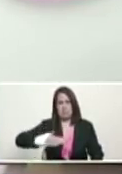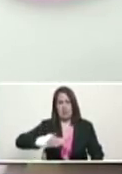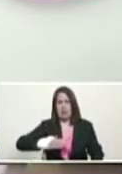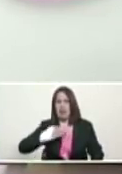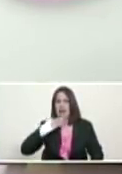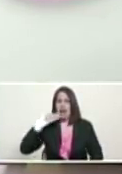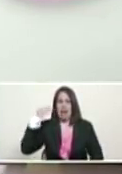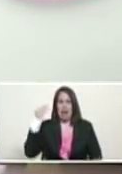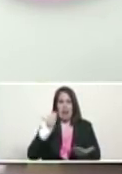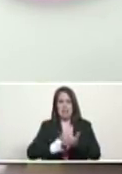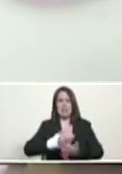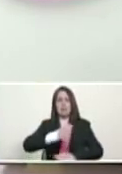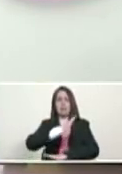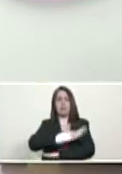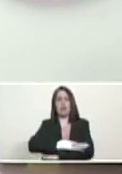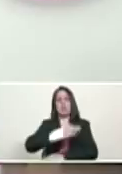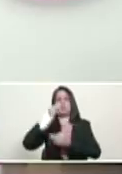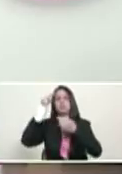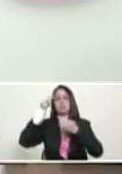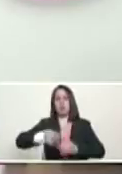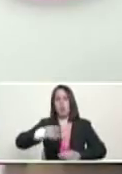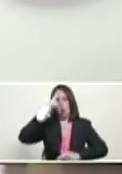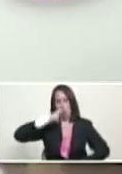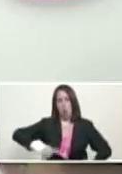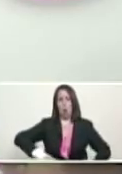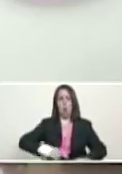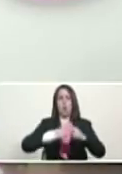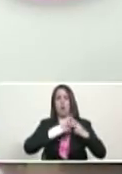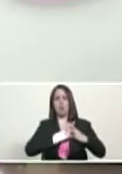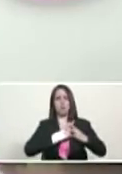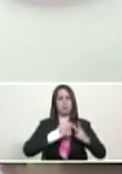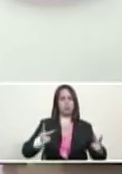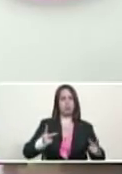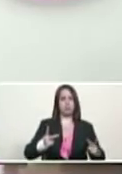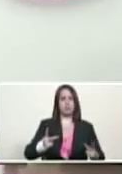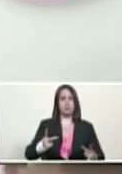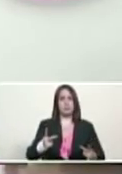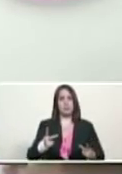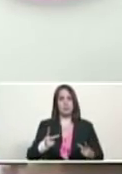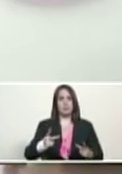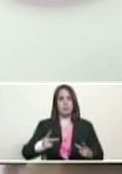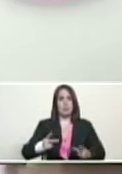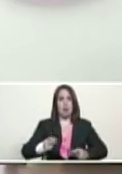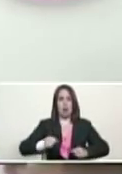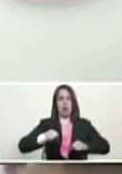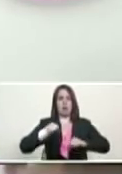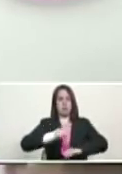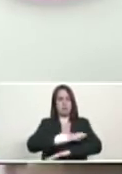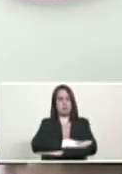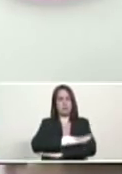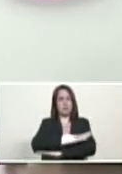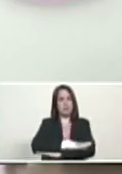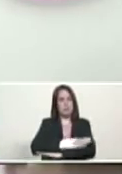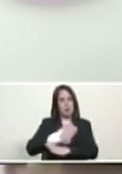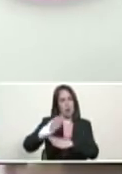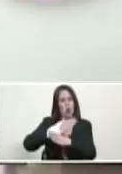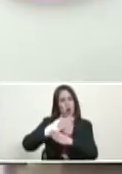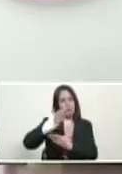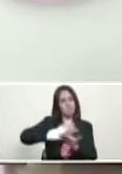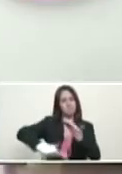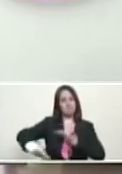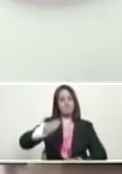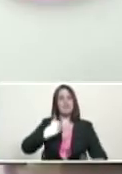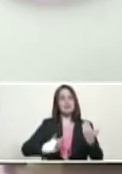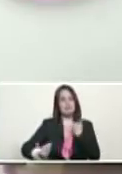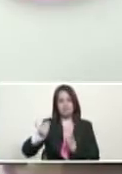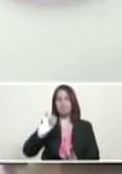actitud de hidalguía, de honor, de valentía, por la actitud de colaboración, de